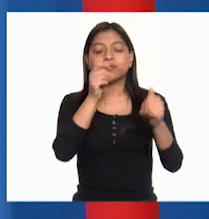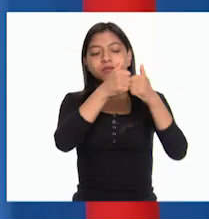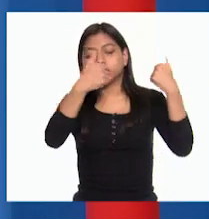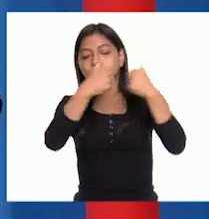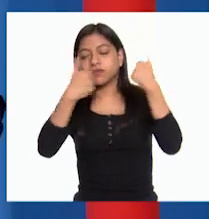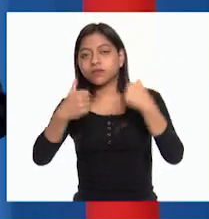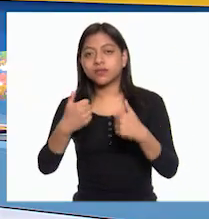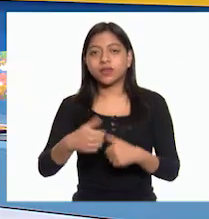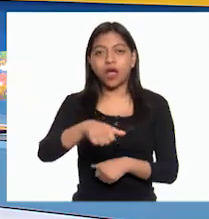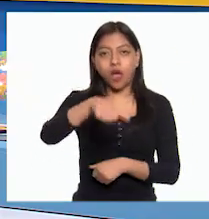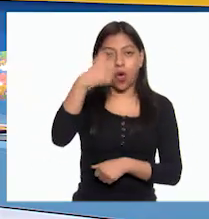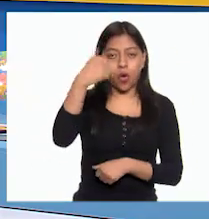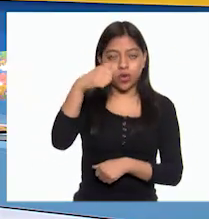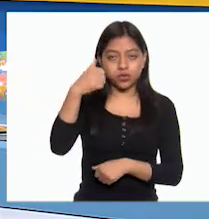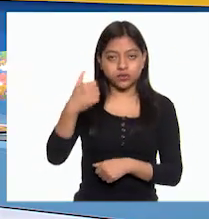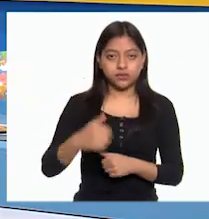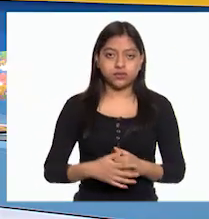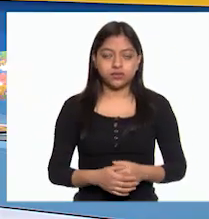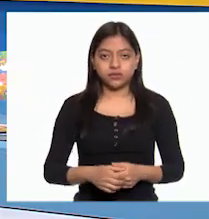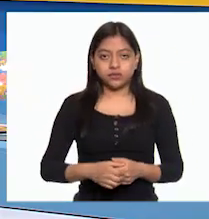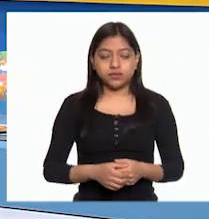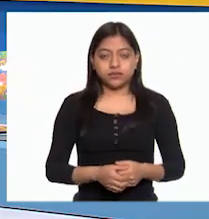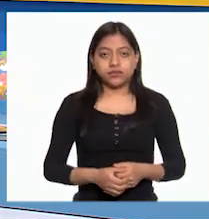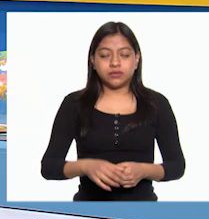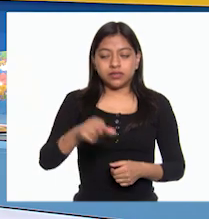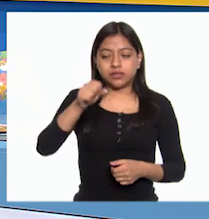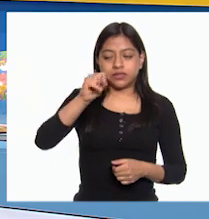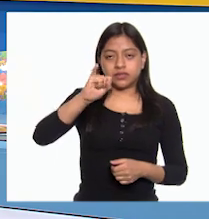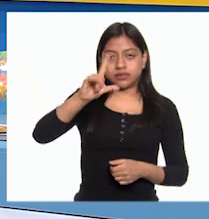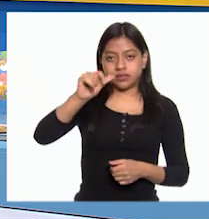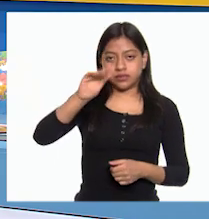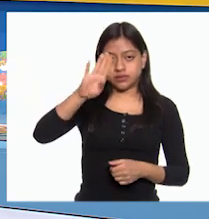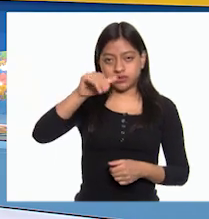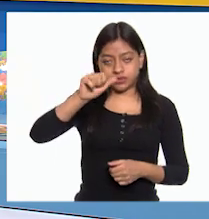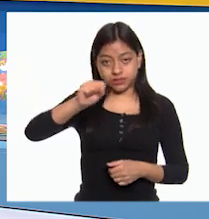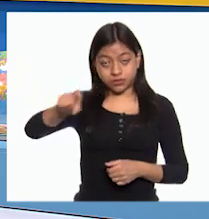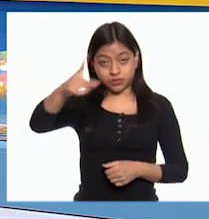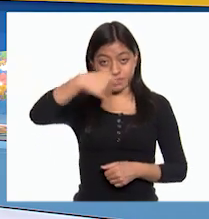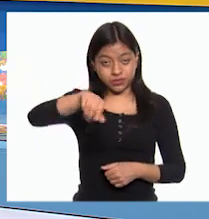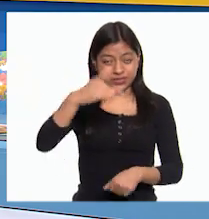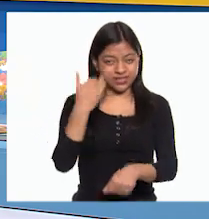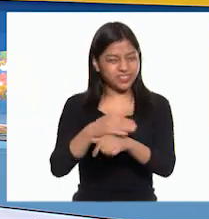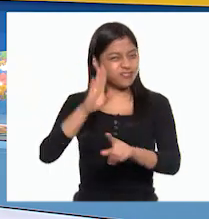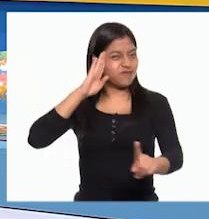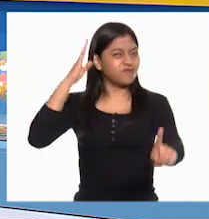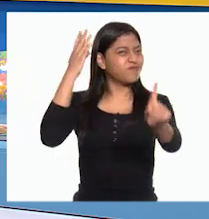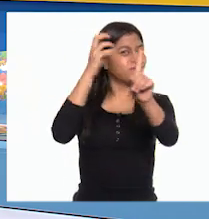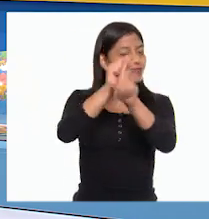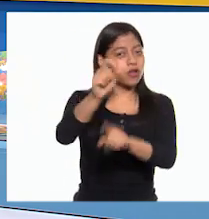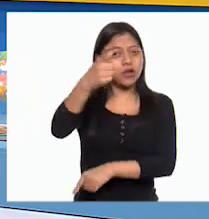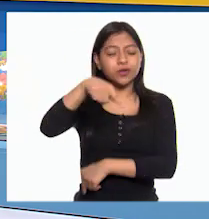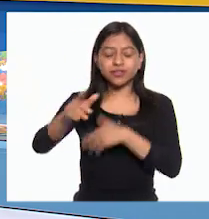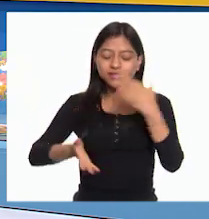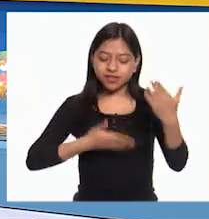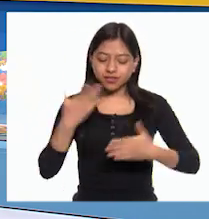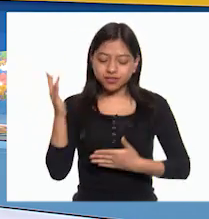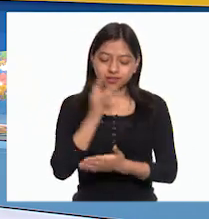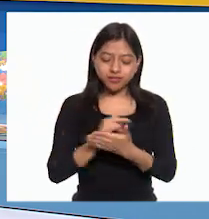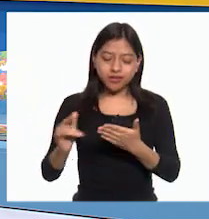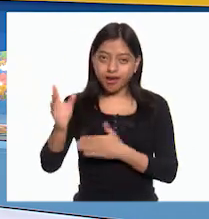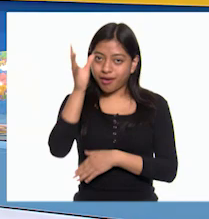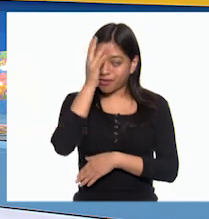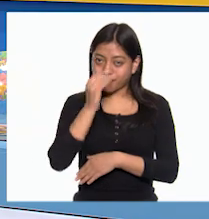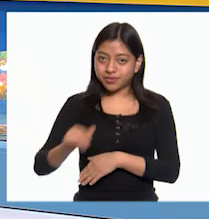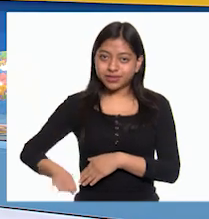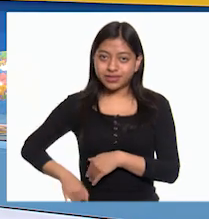sílabas. Muy bien, María. Estudiantes, con el propósito de que sigan disfrutando con la lectura y el conocimiento